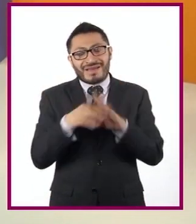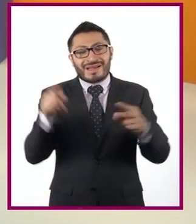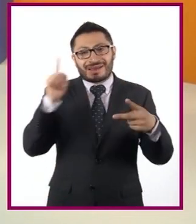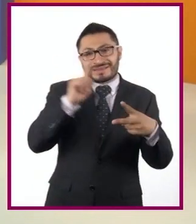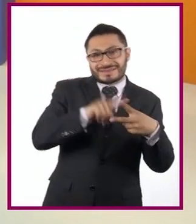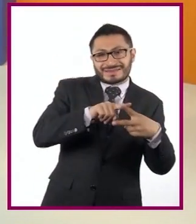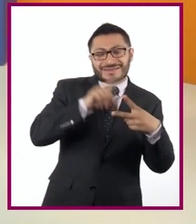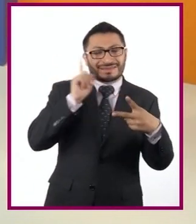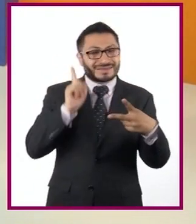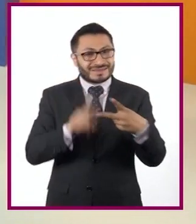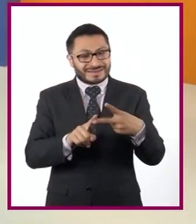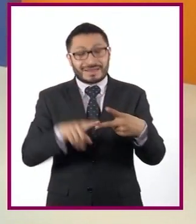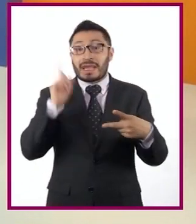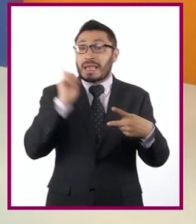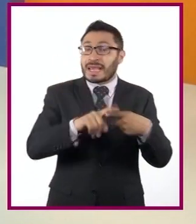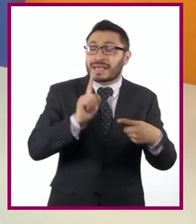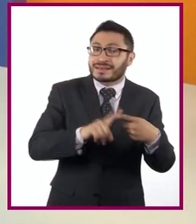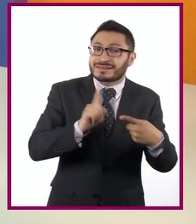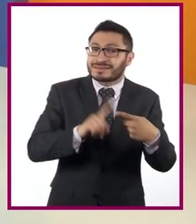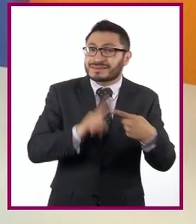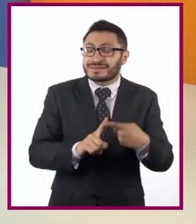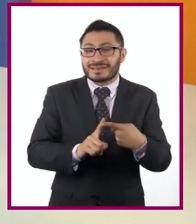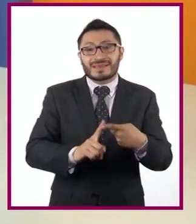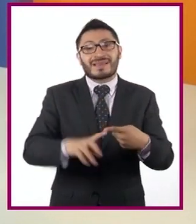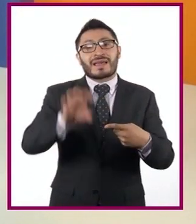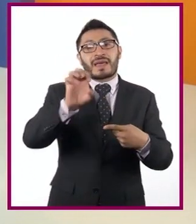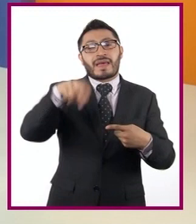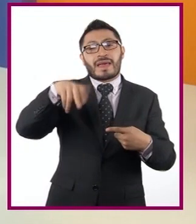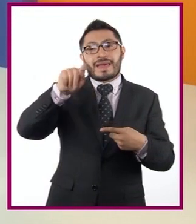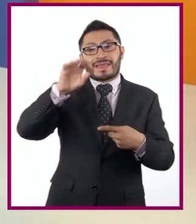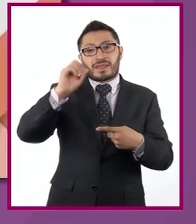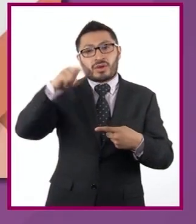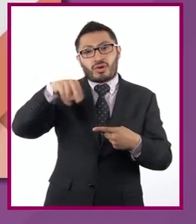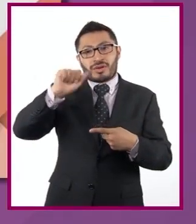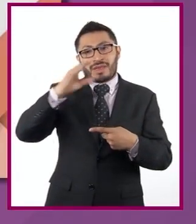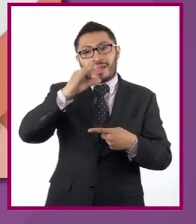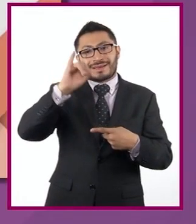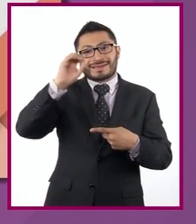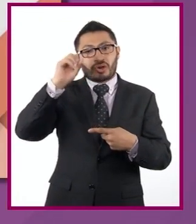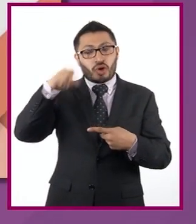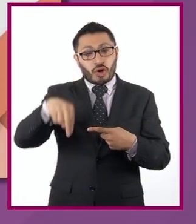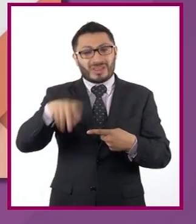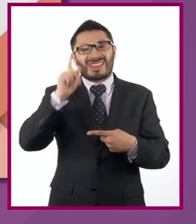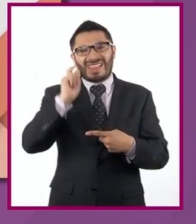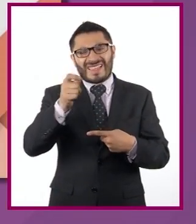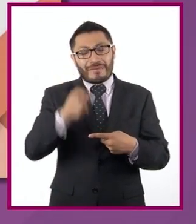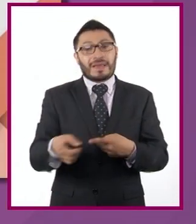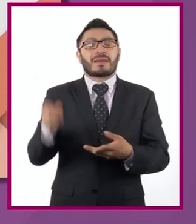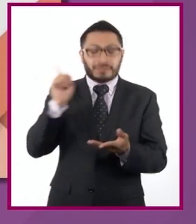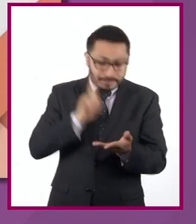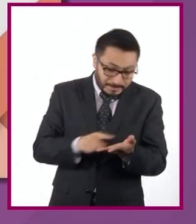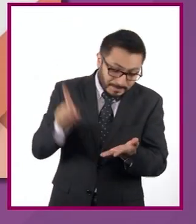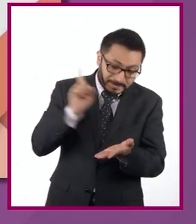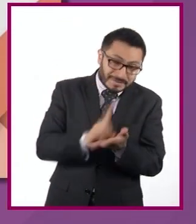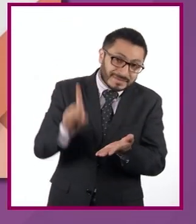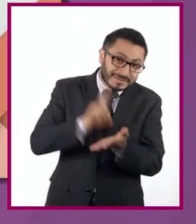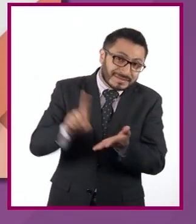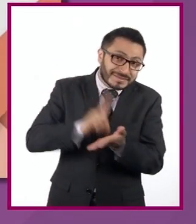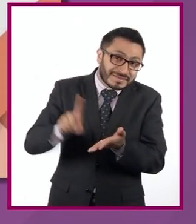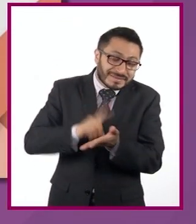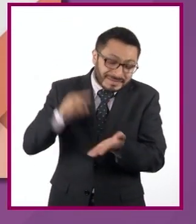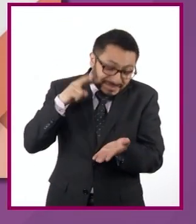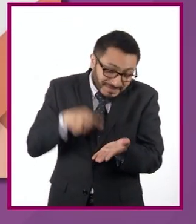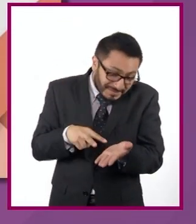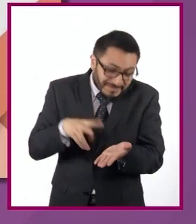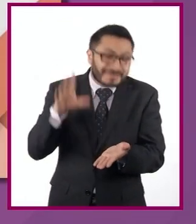venido mencionando. El primero de ellos es la entonación. Veamos. Según el diccionario de la Real Academia Española,